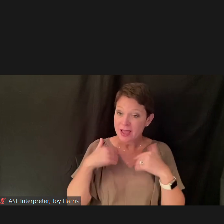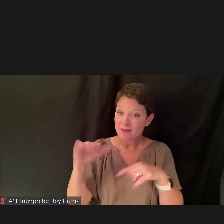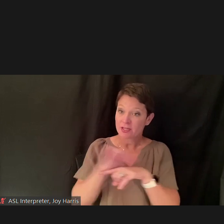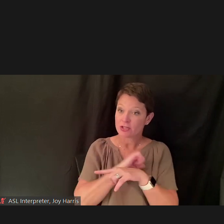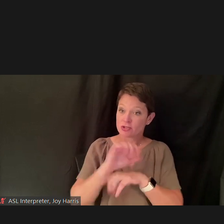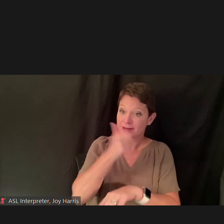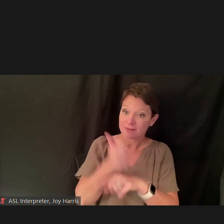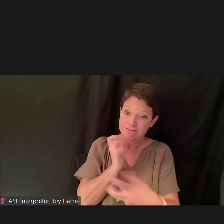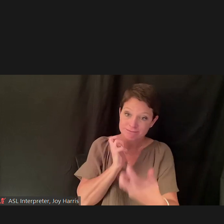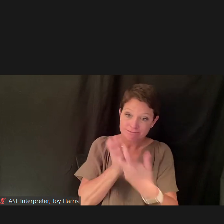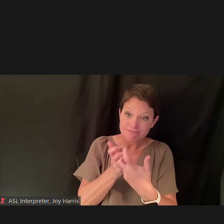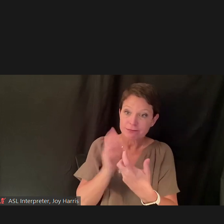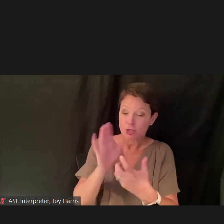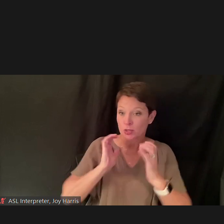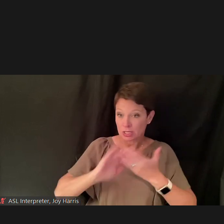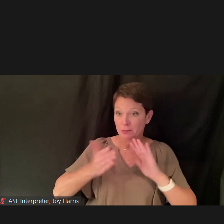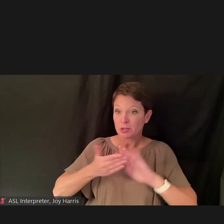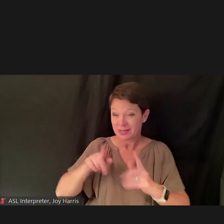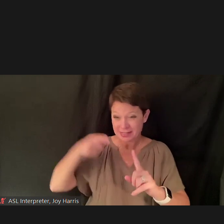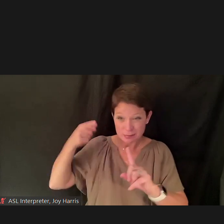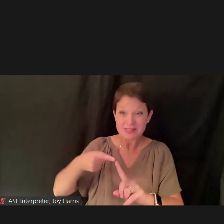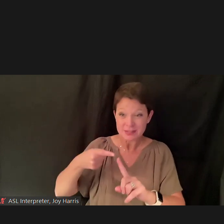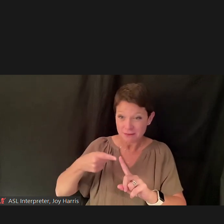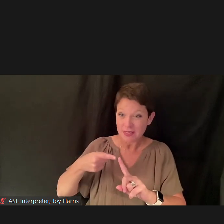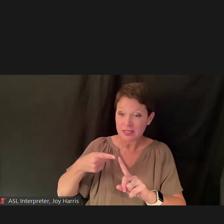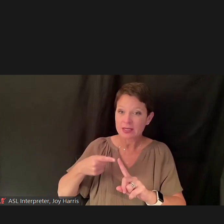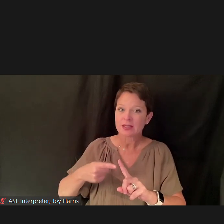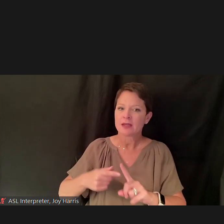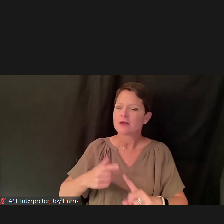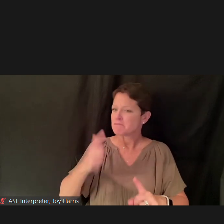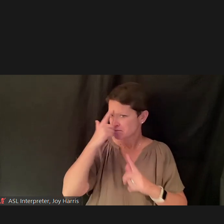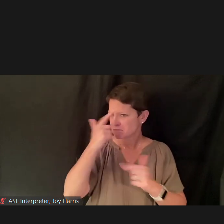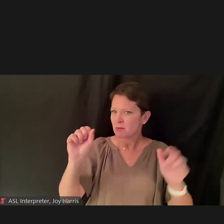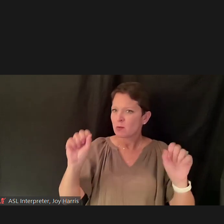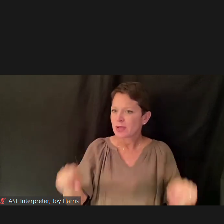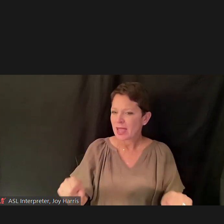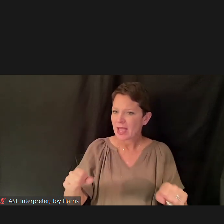capacitaciones para un futuro.